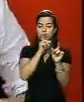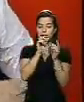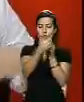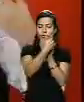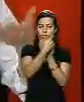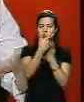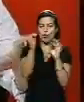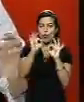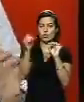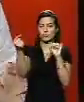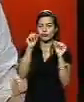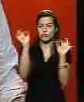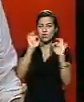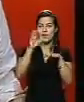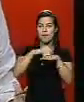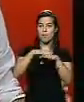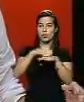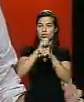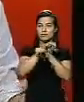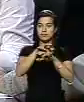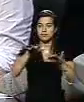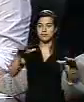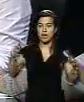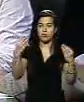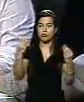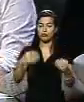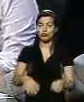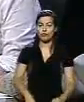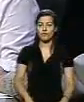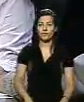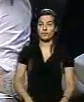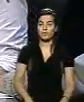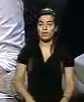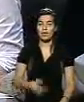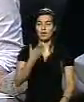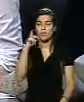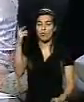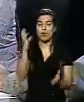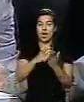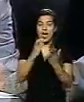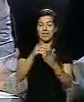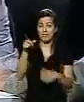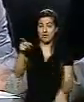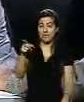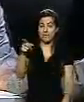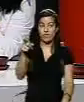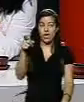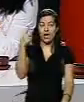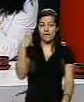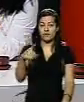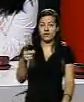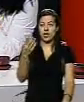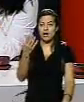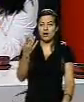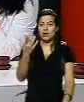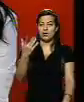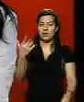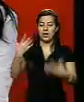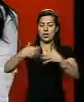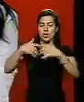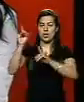tocando porque la multiplicación era gigantesca. En el caso de Katia, que tenía un transmisor de